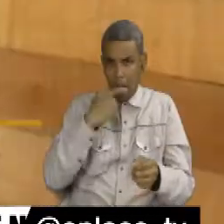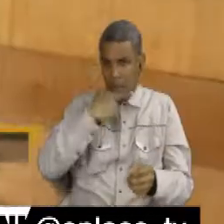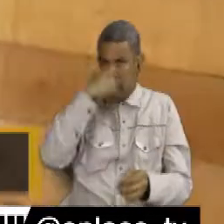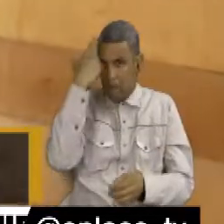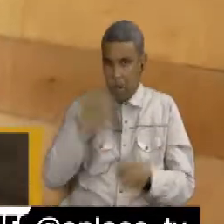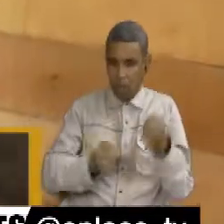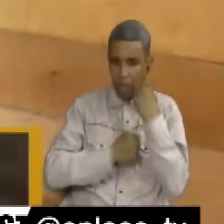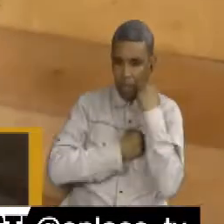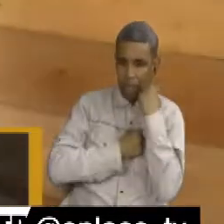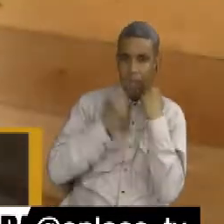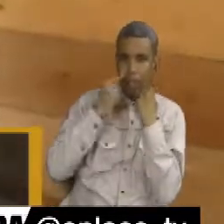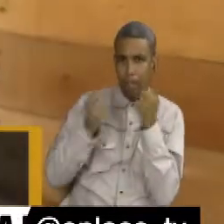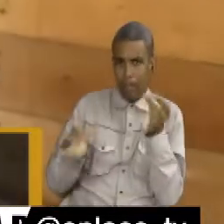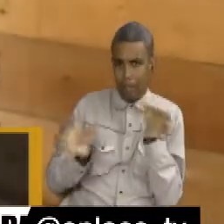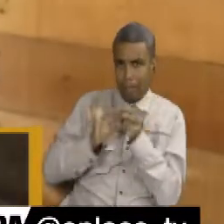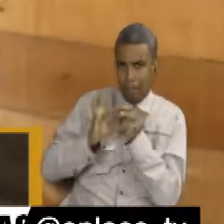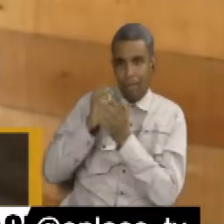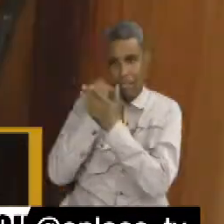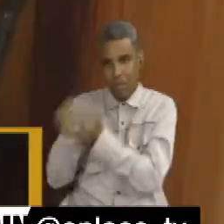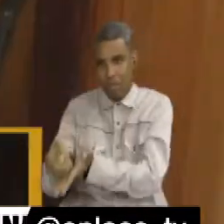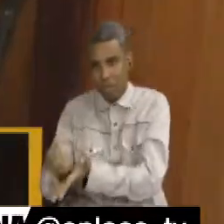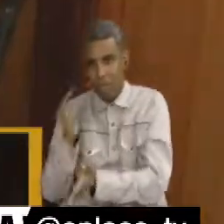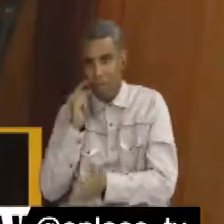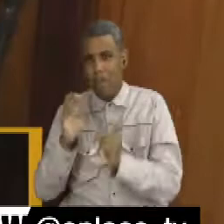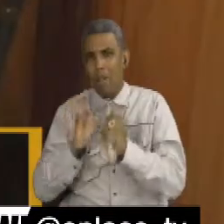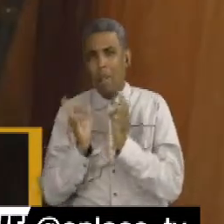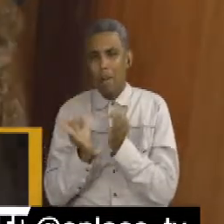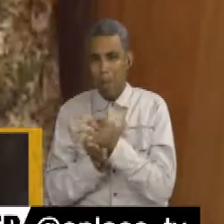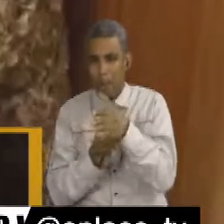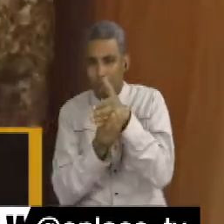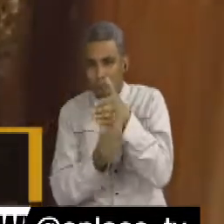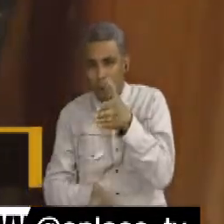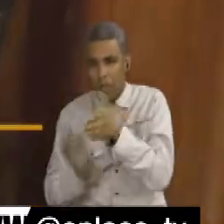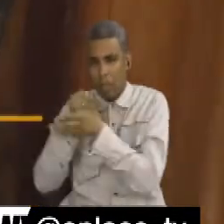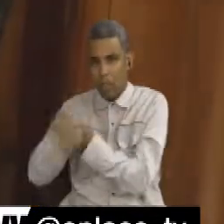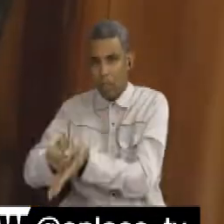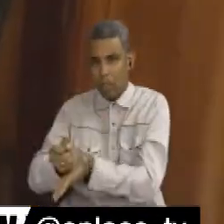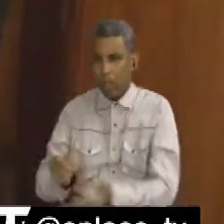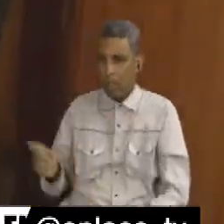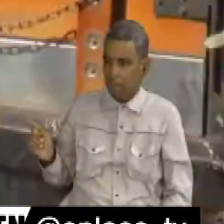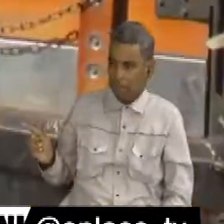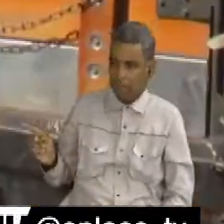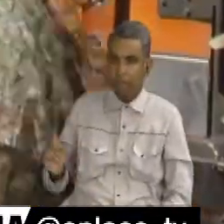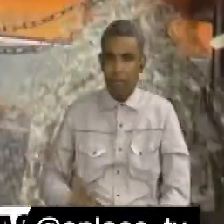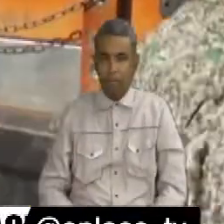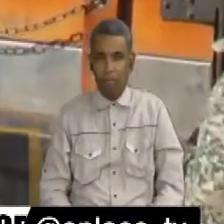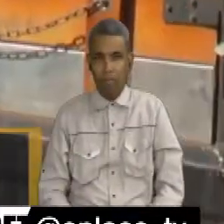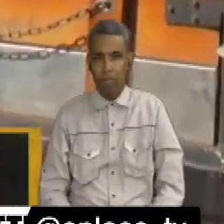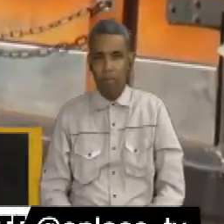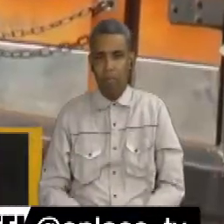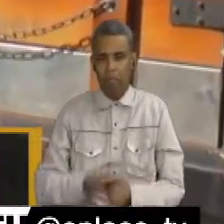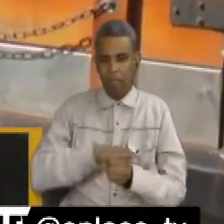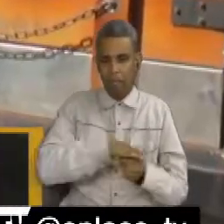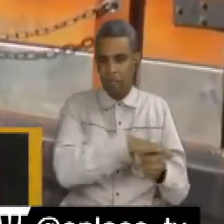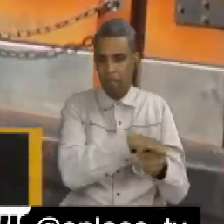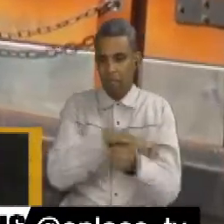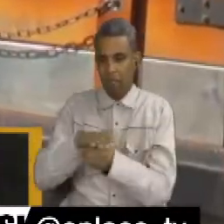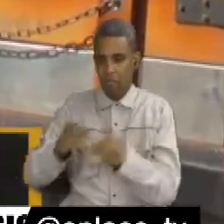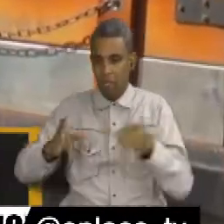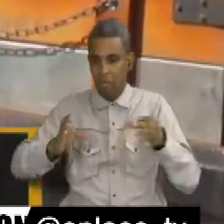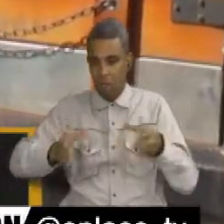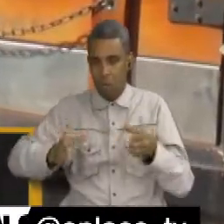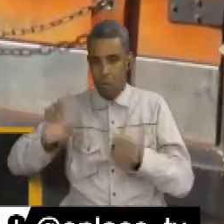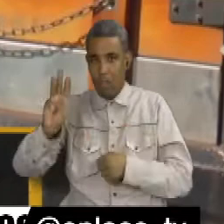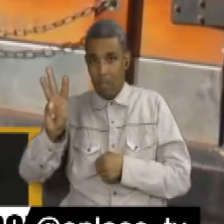Con el apoyo del Consejo Municipal para la Gestión del Riesgo y la Armada Nacional, esta familia damnificada de la Gran Vía en la Comuna 3 de la ciudad fue reubicada.